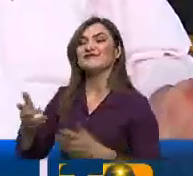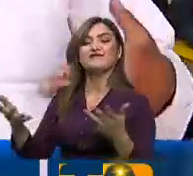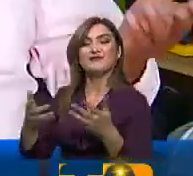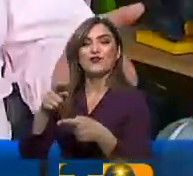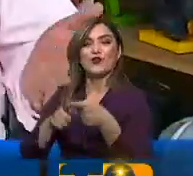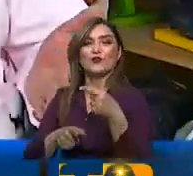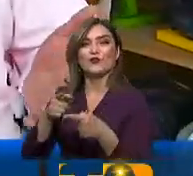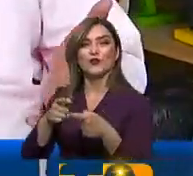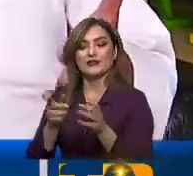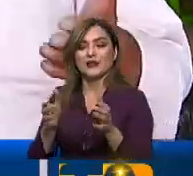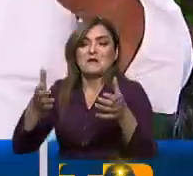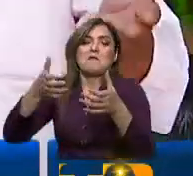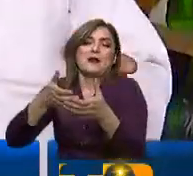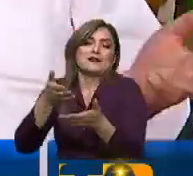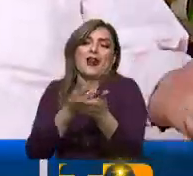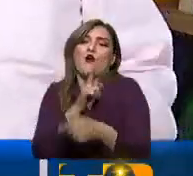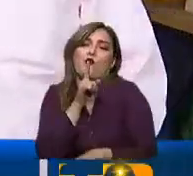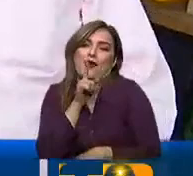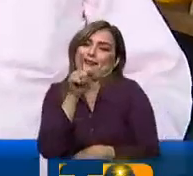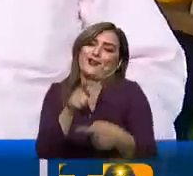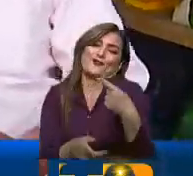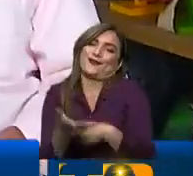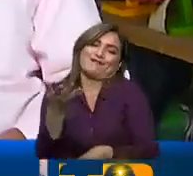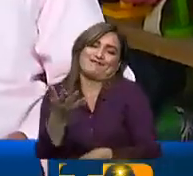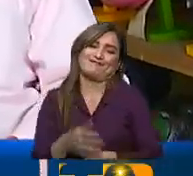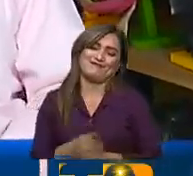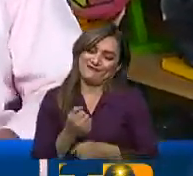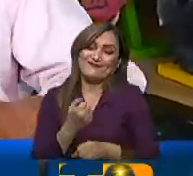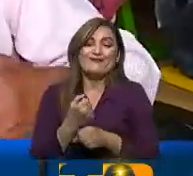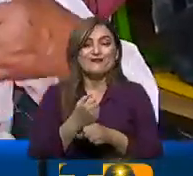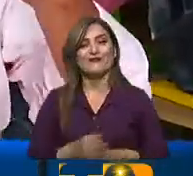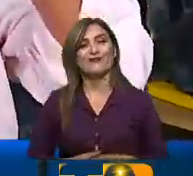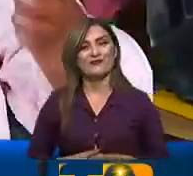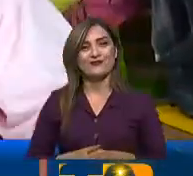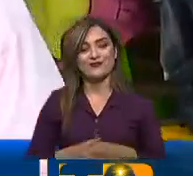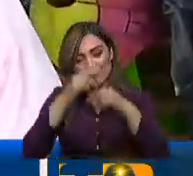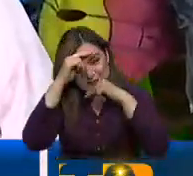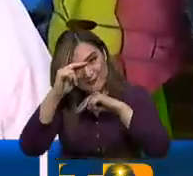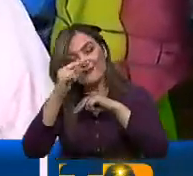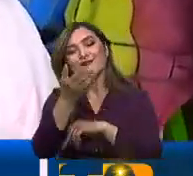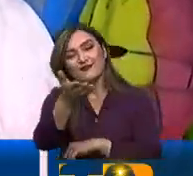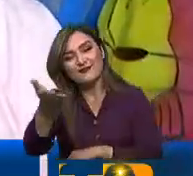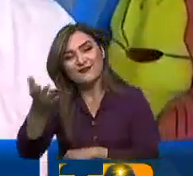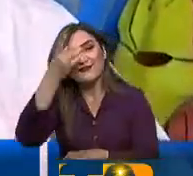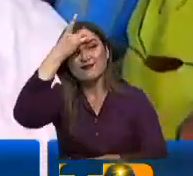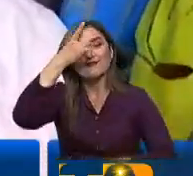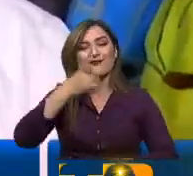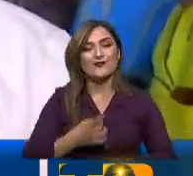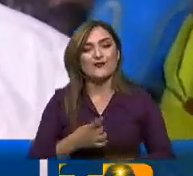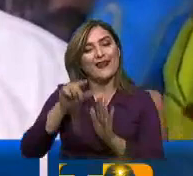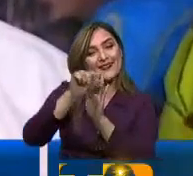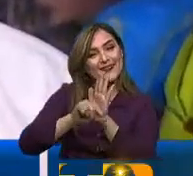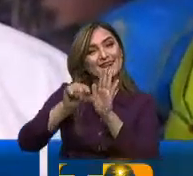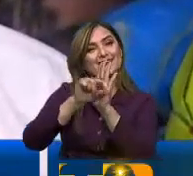no podemos brindarle el pastelito del cumpleaños, 50 años de labor. Pero en homenaje a ustedes, justamente hemos decidido hacerles el